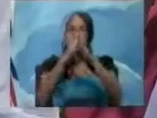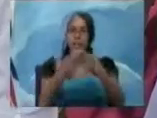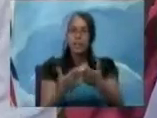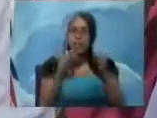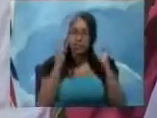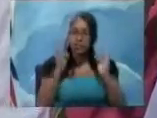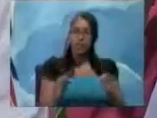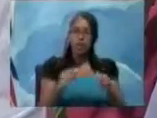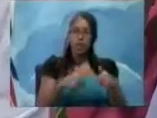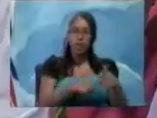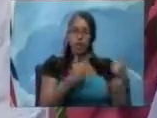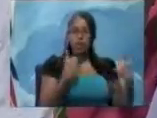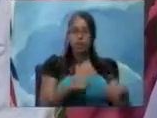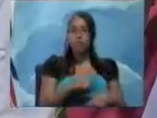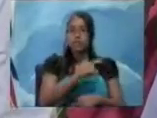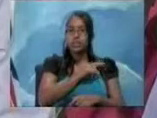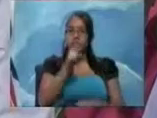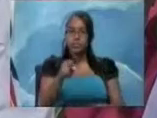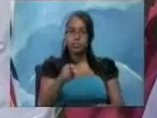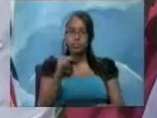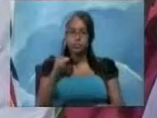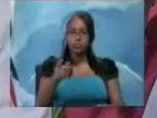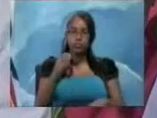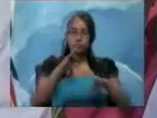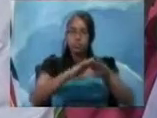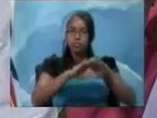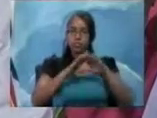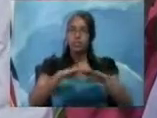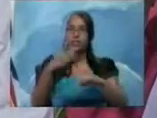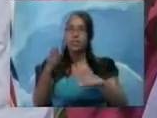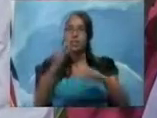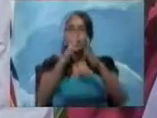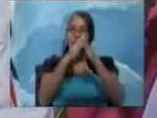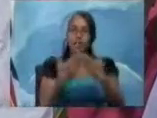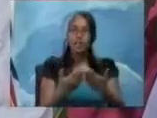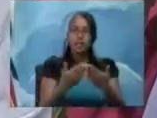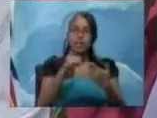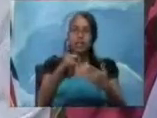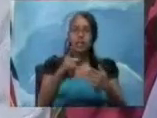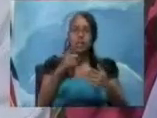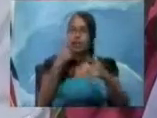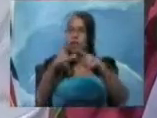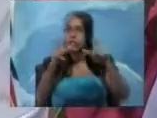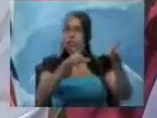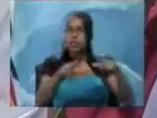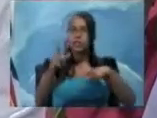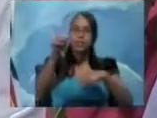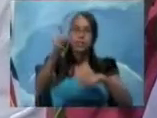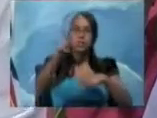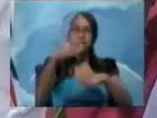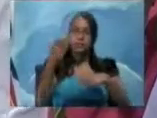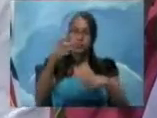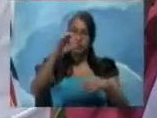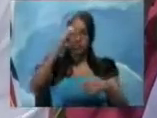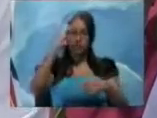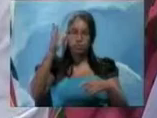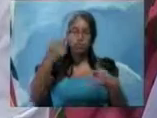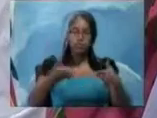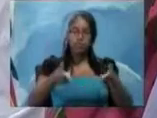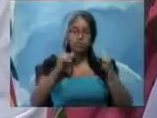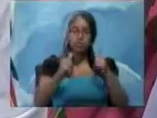a los corazones de ellos hoy los ministros que ministramos la palabra en las actividades que Dios nos permite es darle al